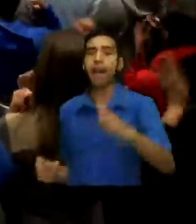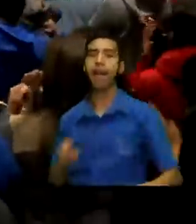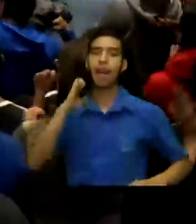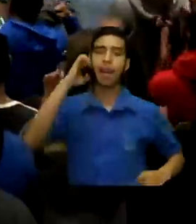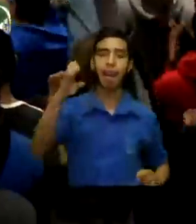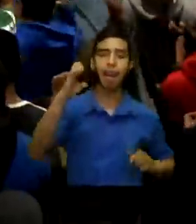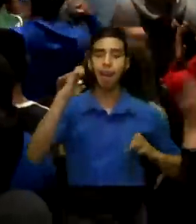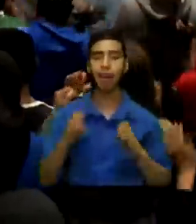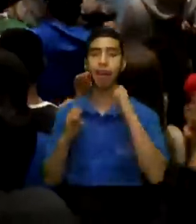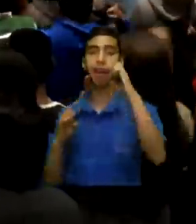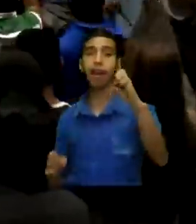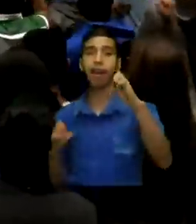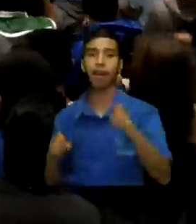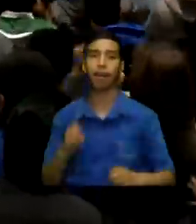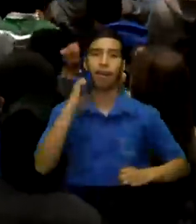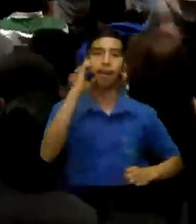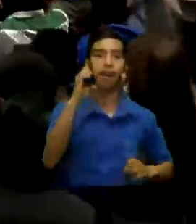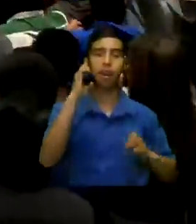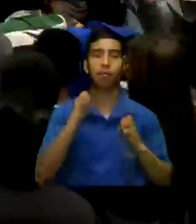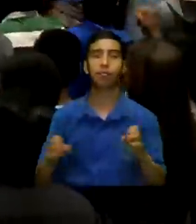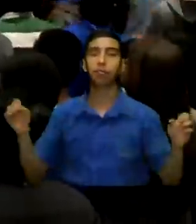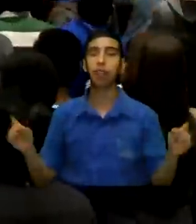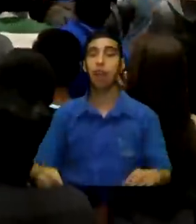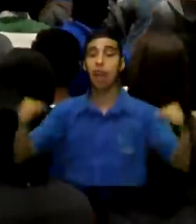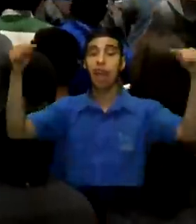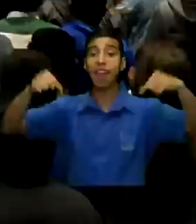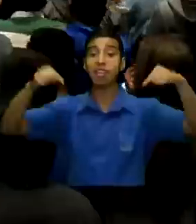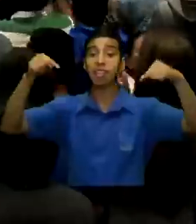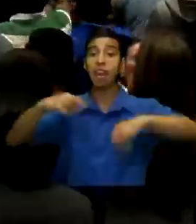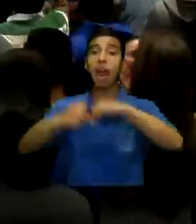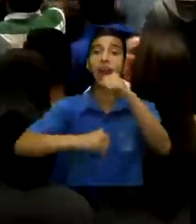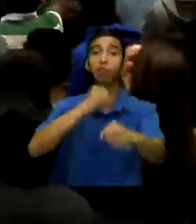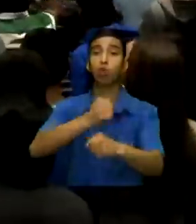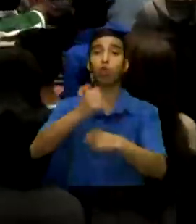Hey, hey, hey, hey, hey.